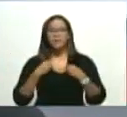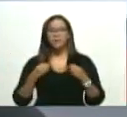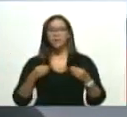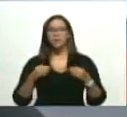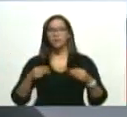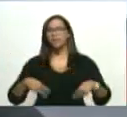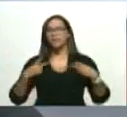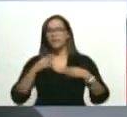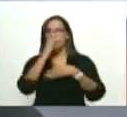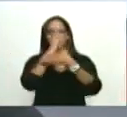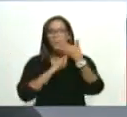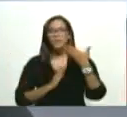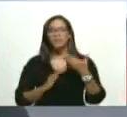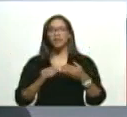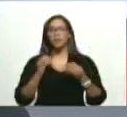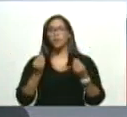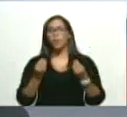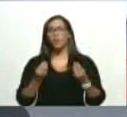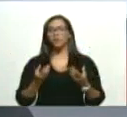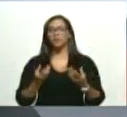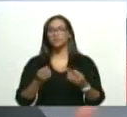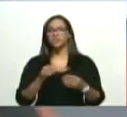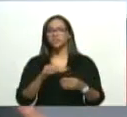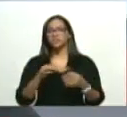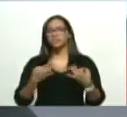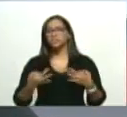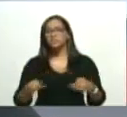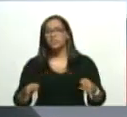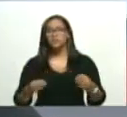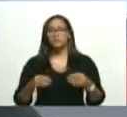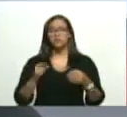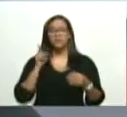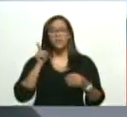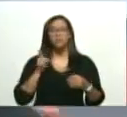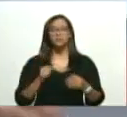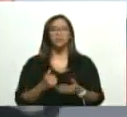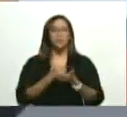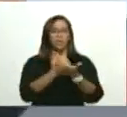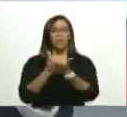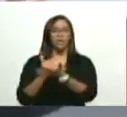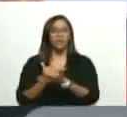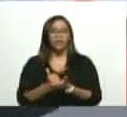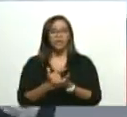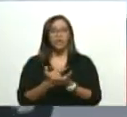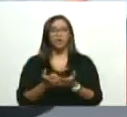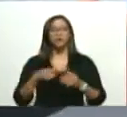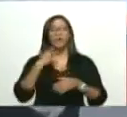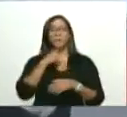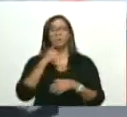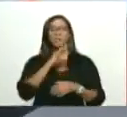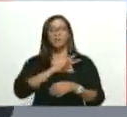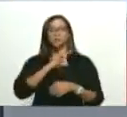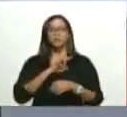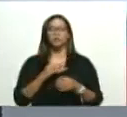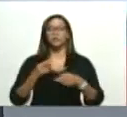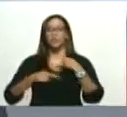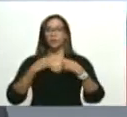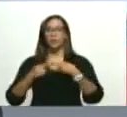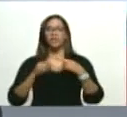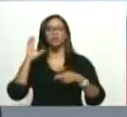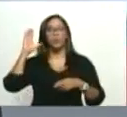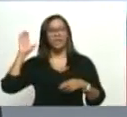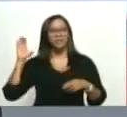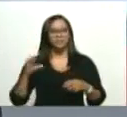humilde, muy sencilla, y más bien ellos son los beneficiados de que hubiese una política social de izquierda en sus